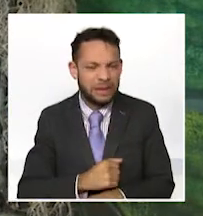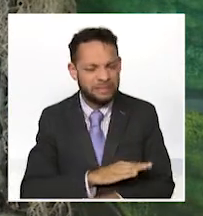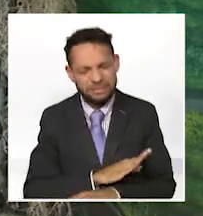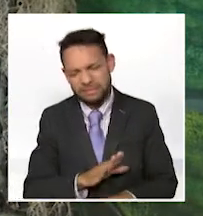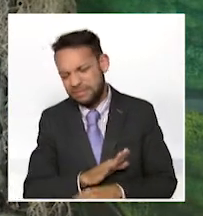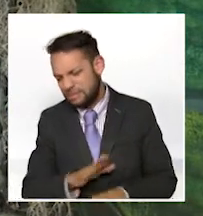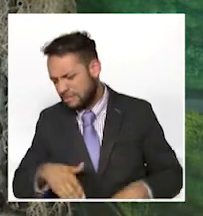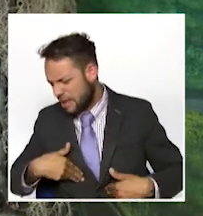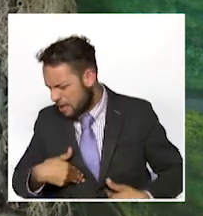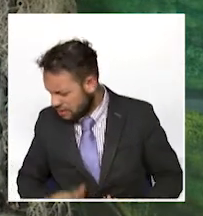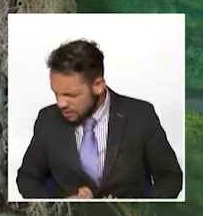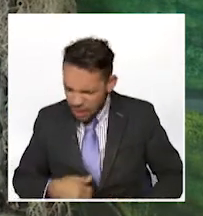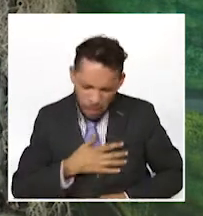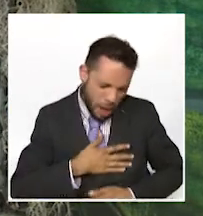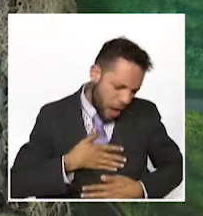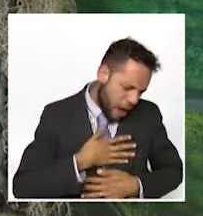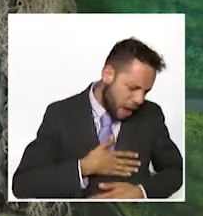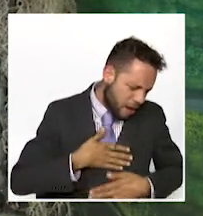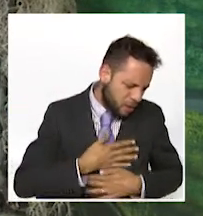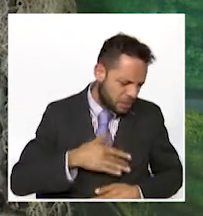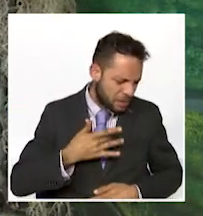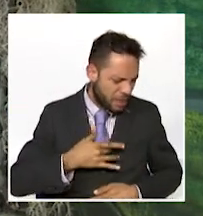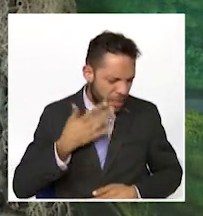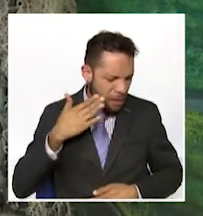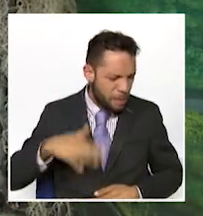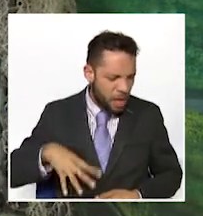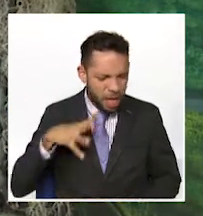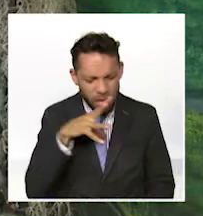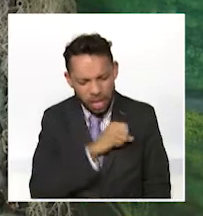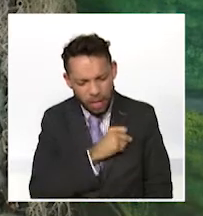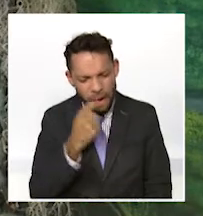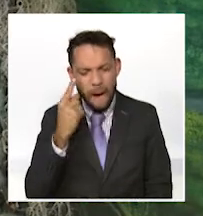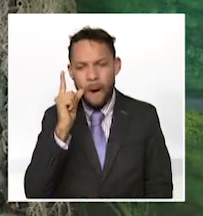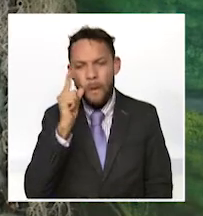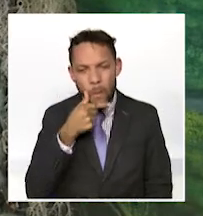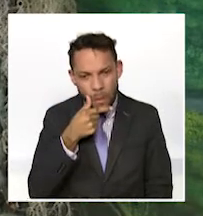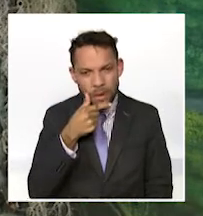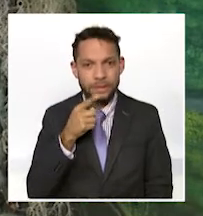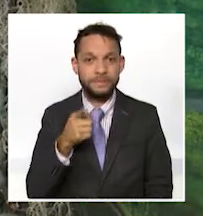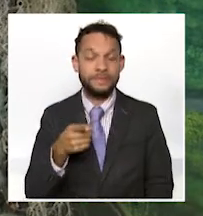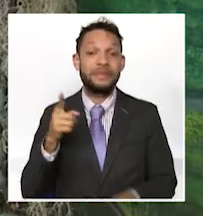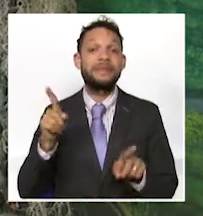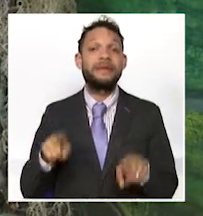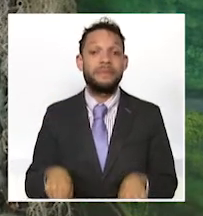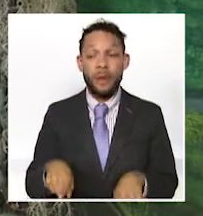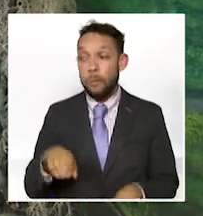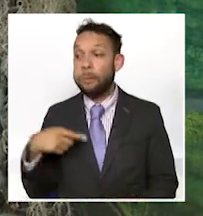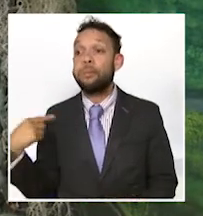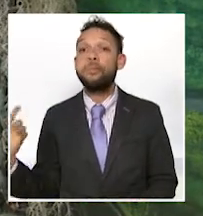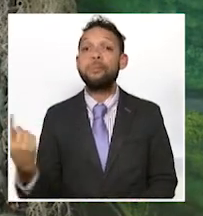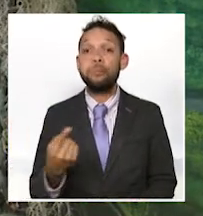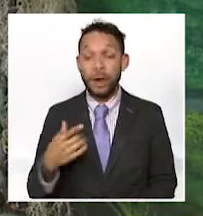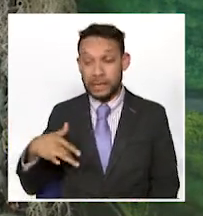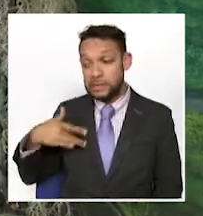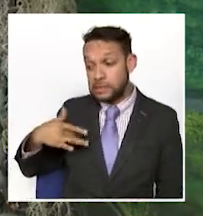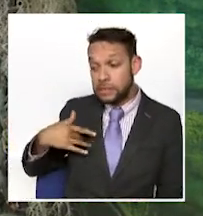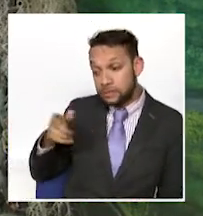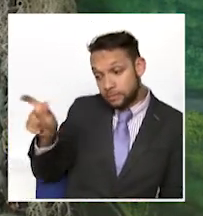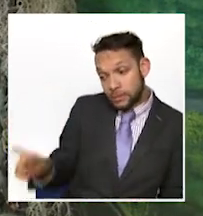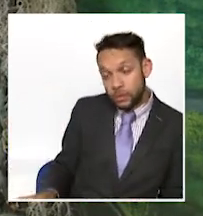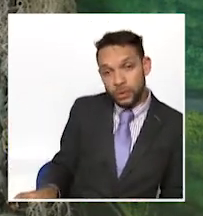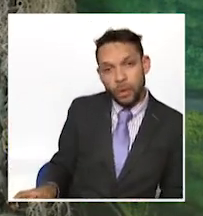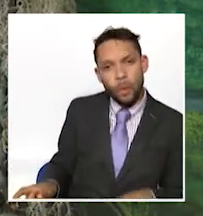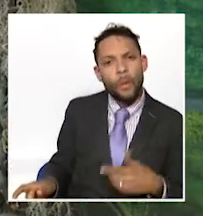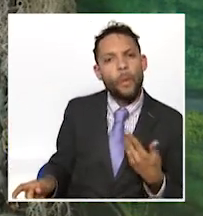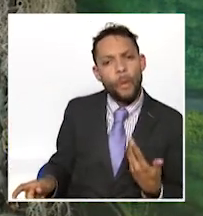hacemos cambia. También el dolor está implicado en una sensación, no solamente lo que se define